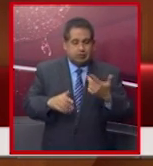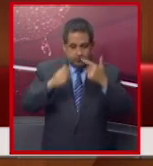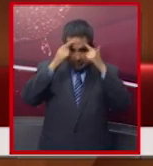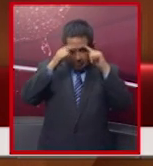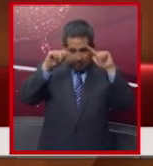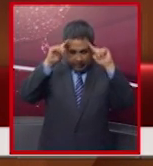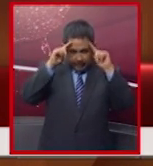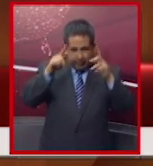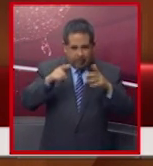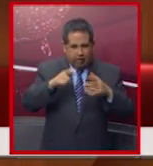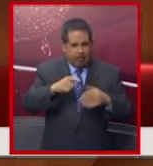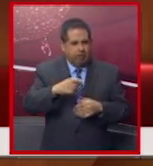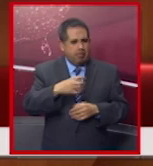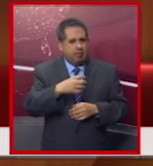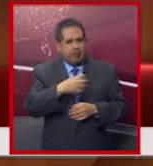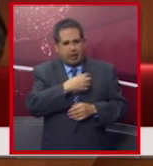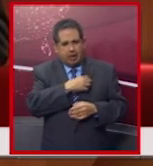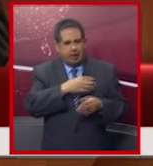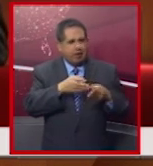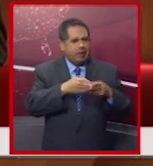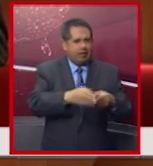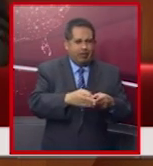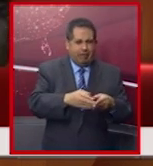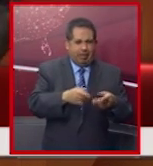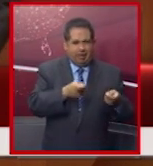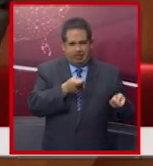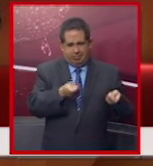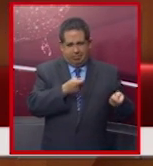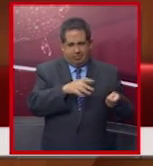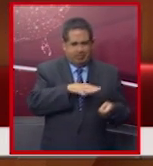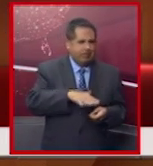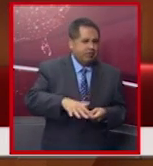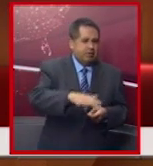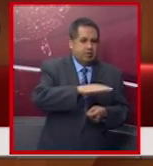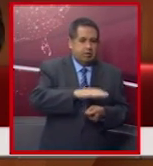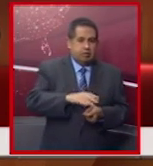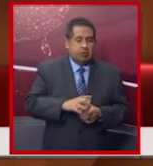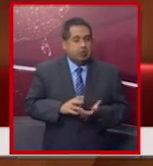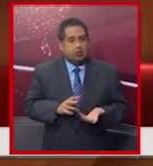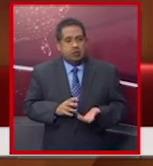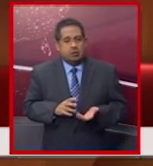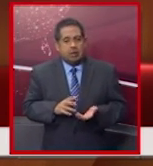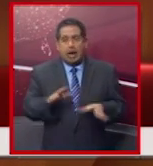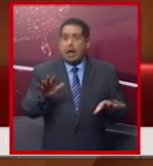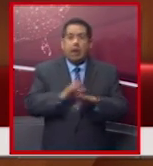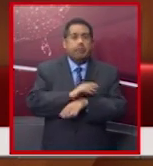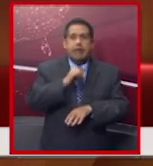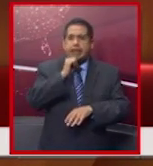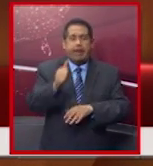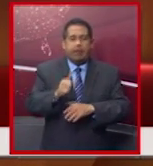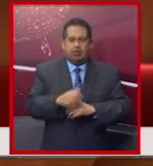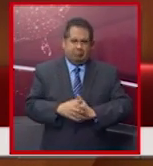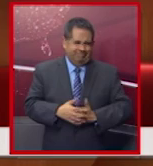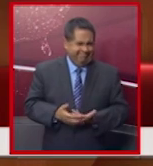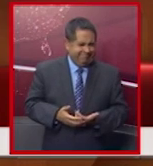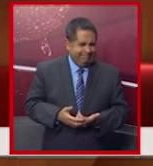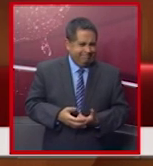marina, de puertos y de manejo de las capitanías de puerto no cambia nada.